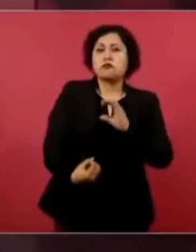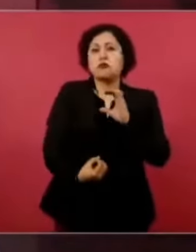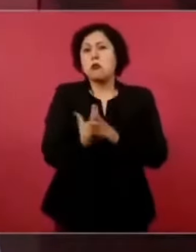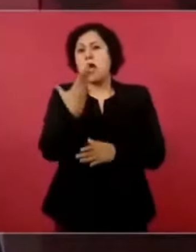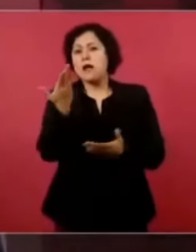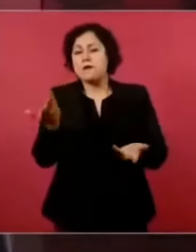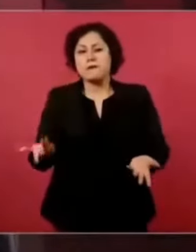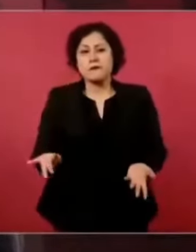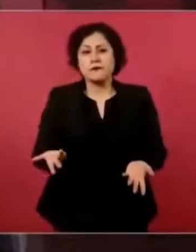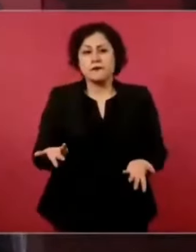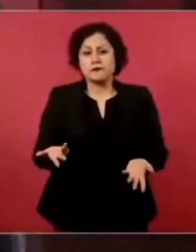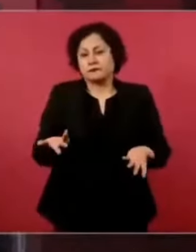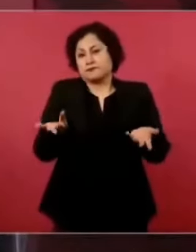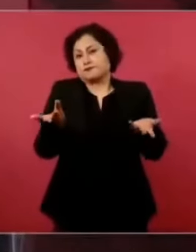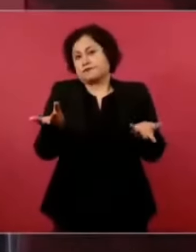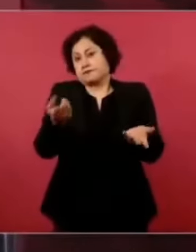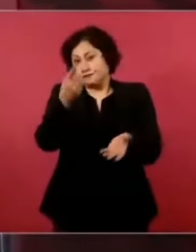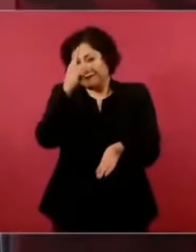Imagínense